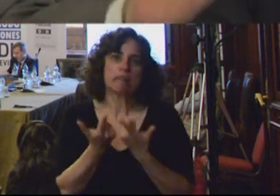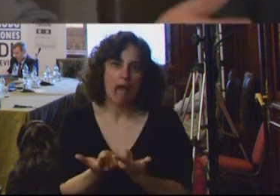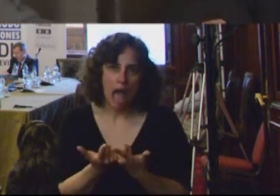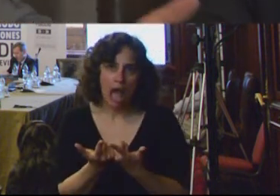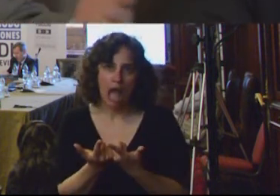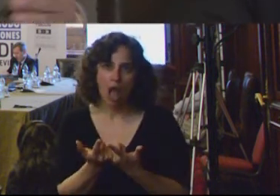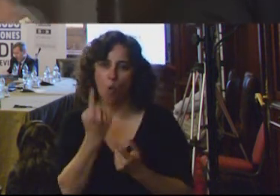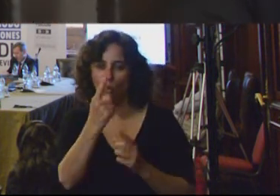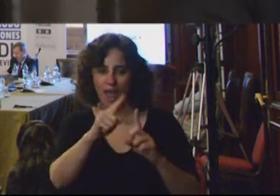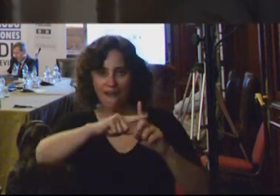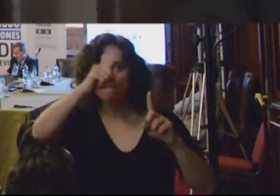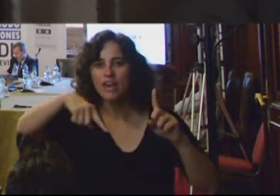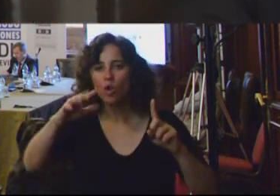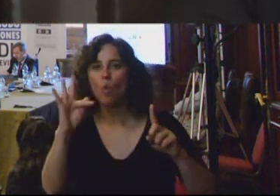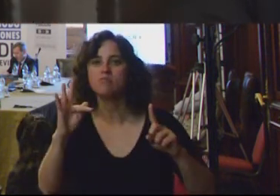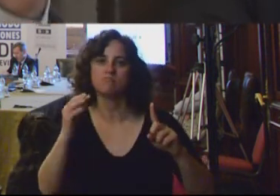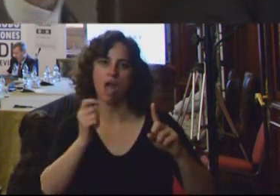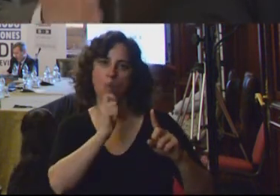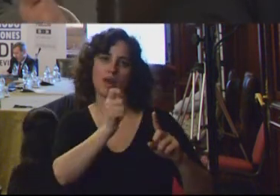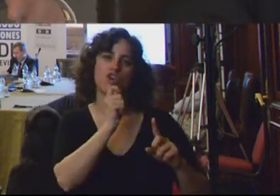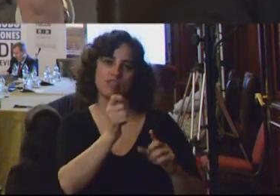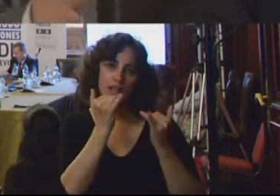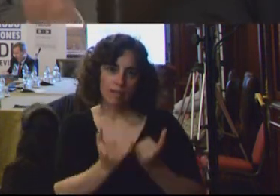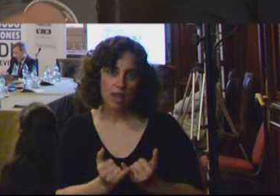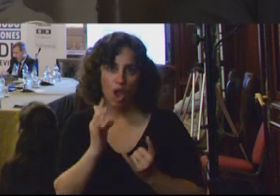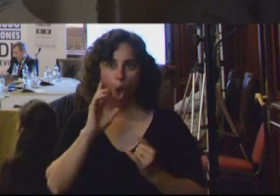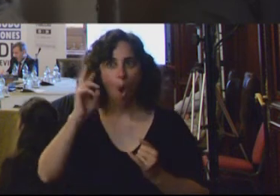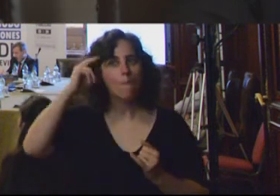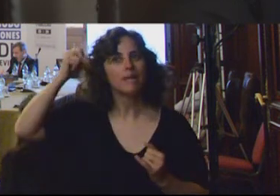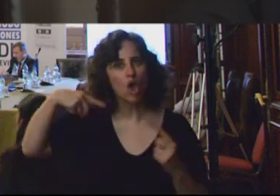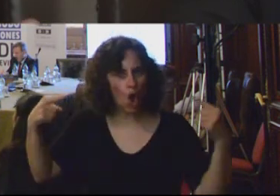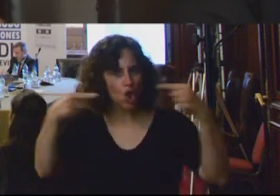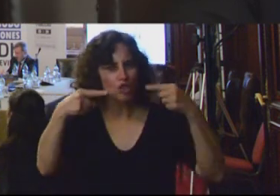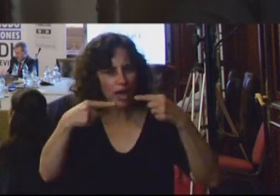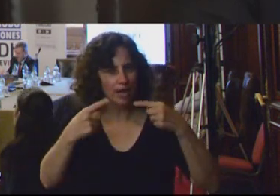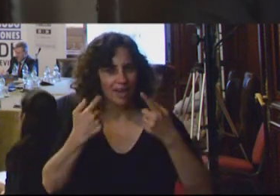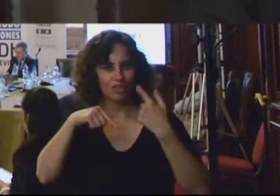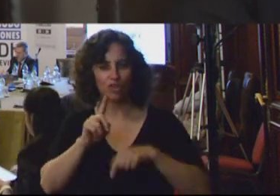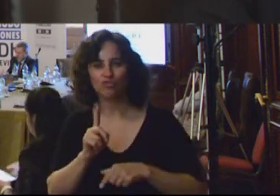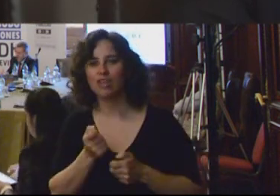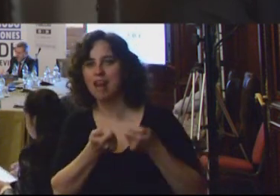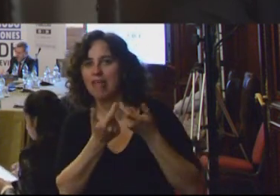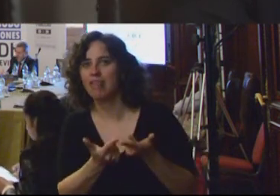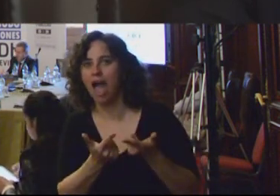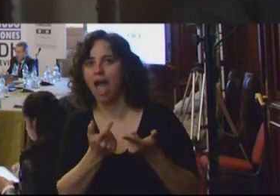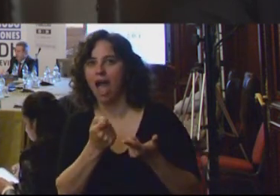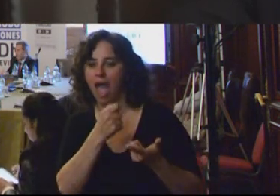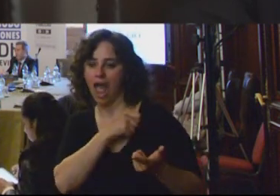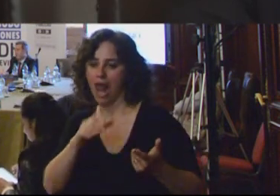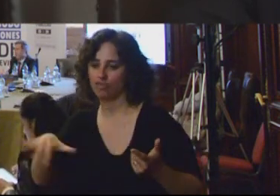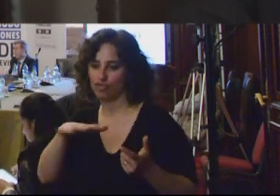una frecuencia a un periodista que ejerce una opinión contraria, le entrega a una de la sociedad